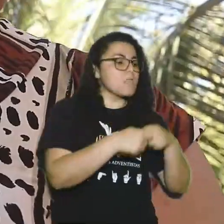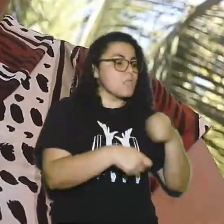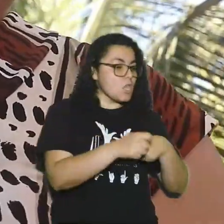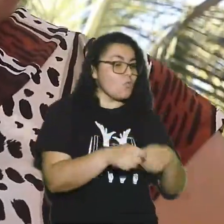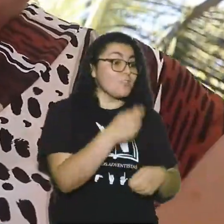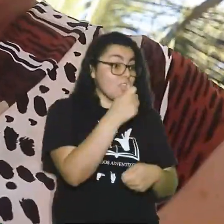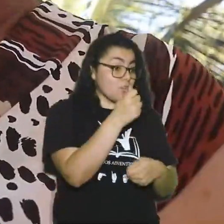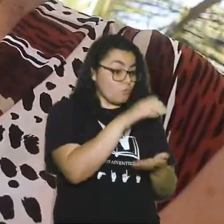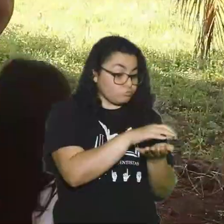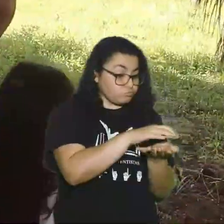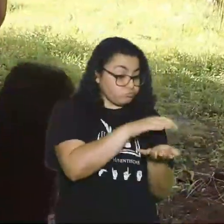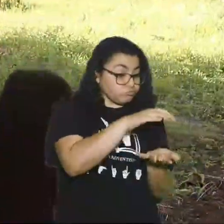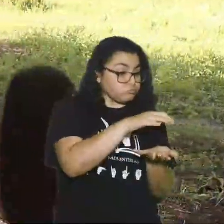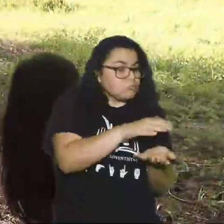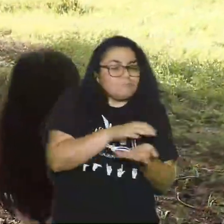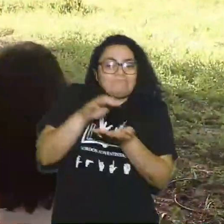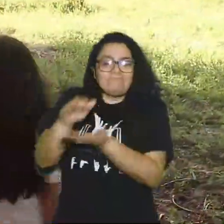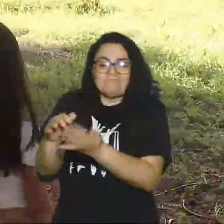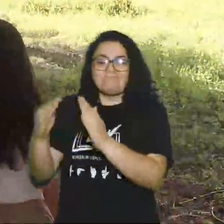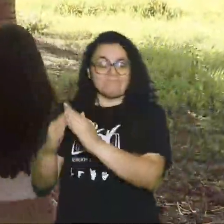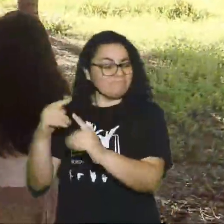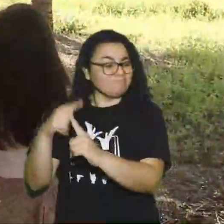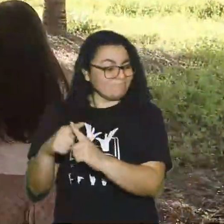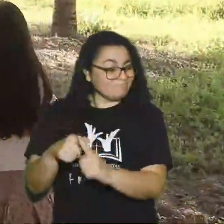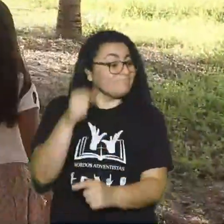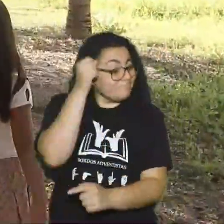iglesia. ¿Entendieron, hijitas? Mi guía, qué